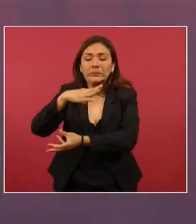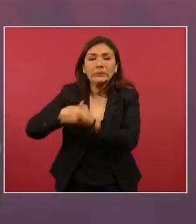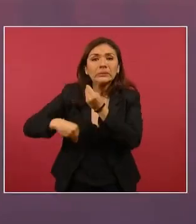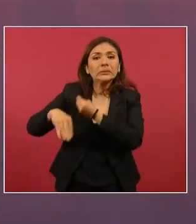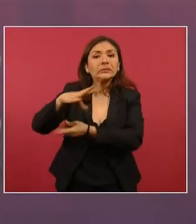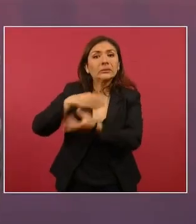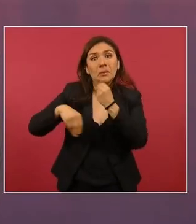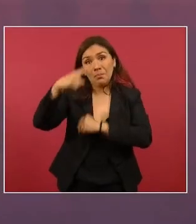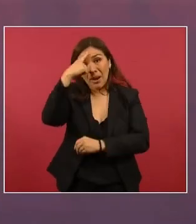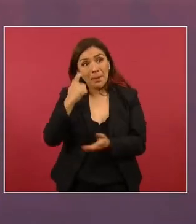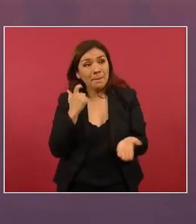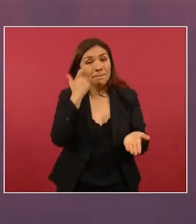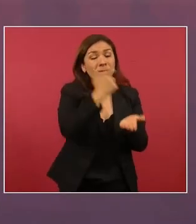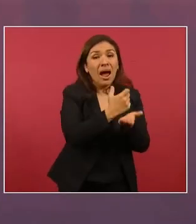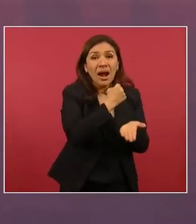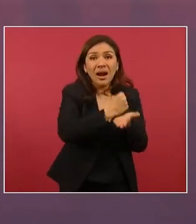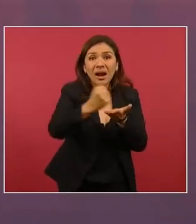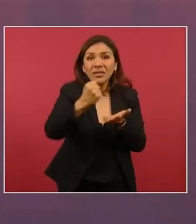para pagar.